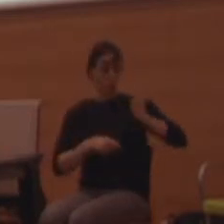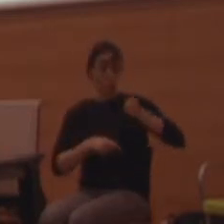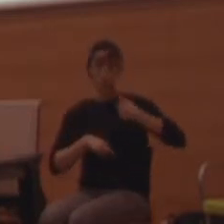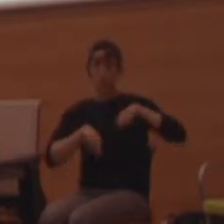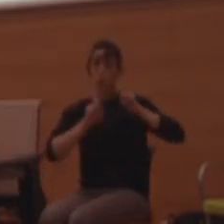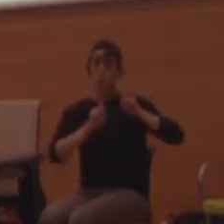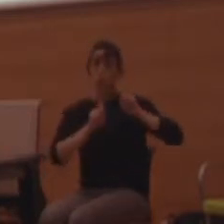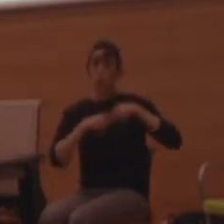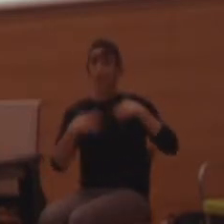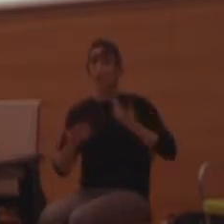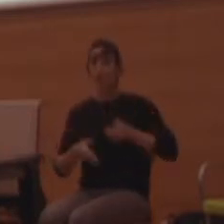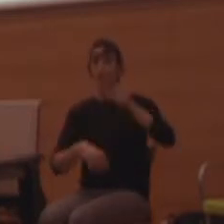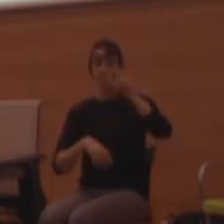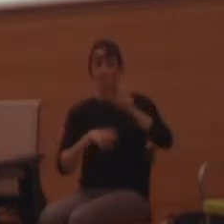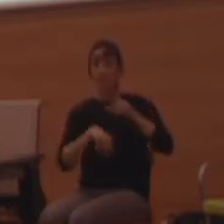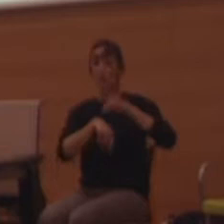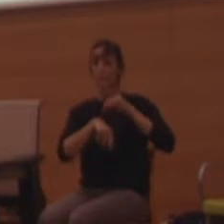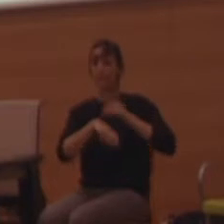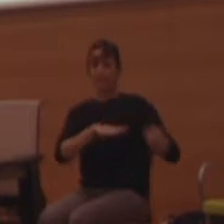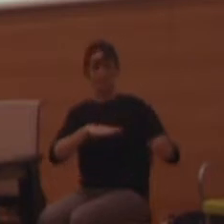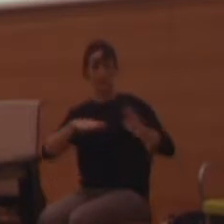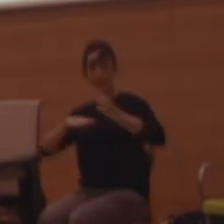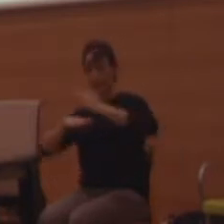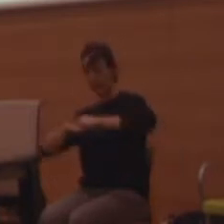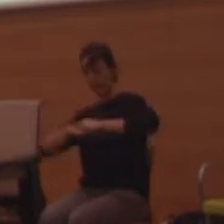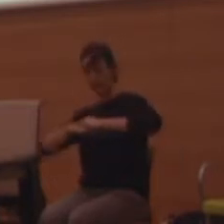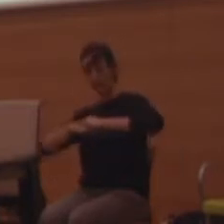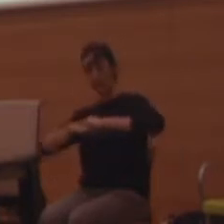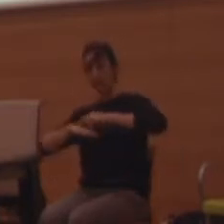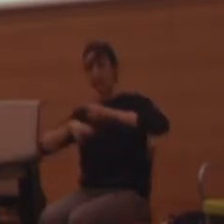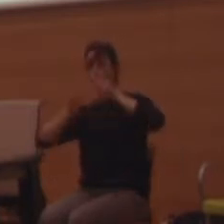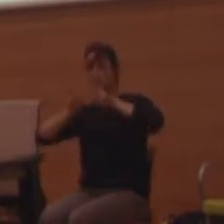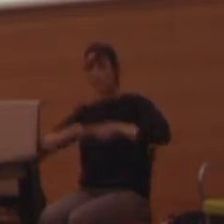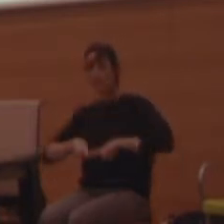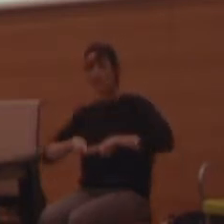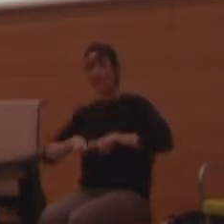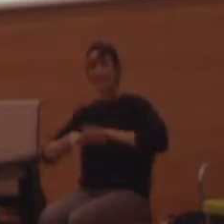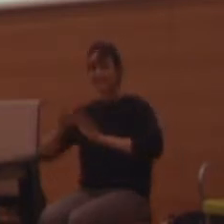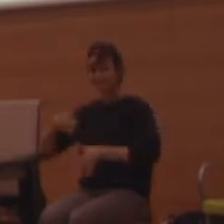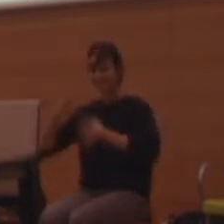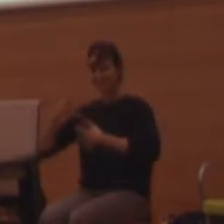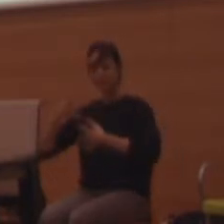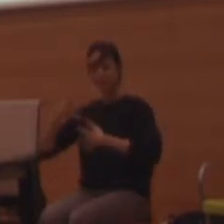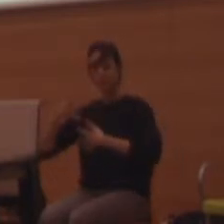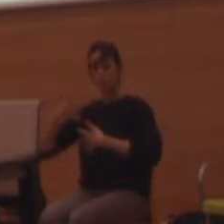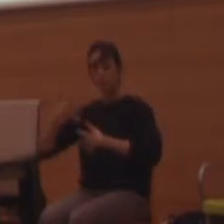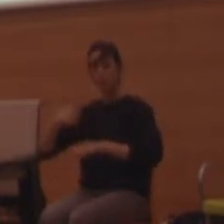que tenemos al paciente en la camilla, vamos a explorar 10 puntos, primero, tercero y quinto dedo,